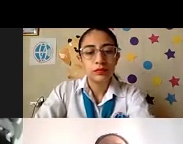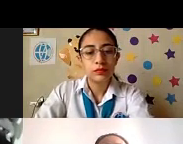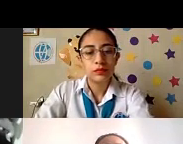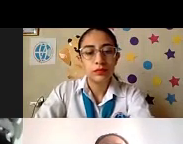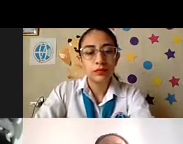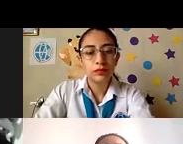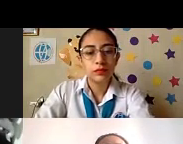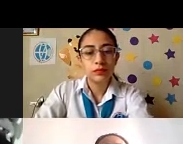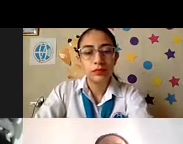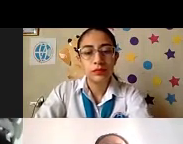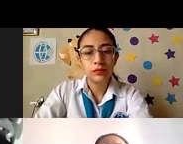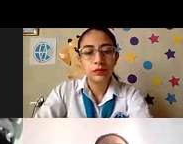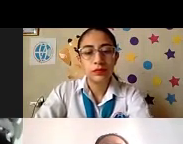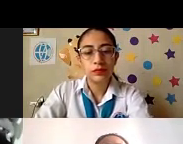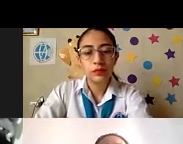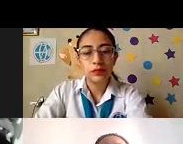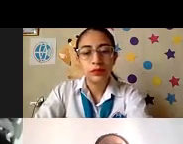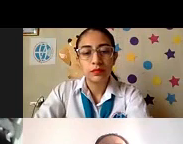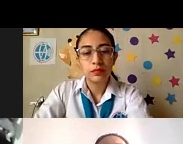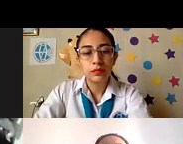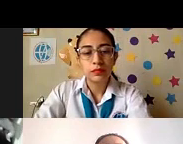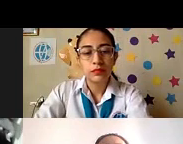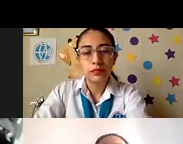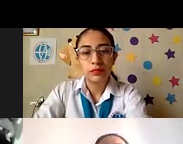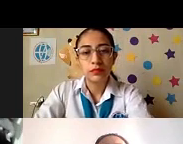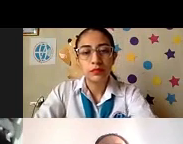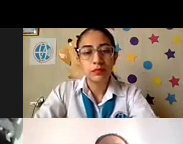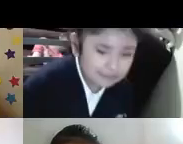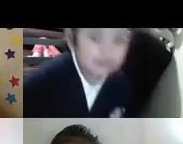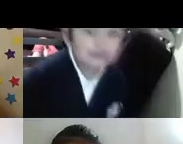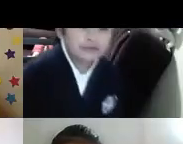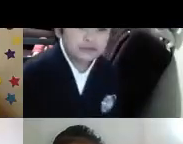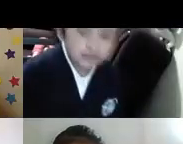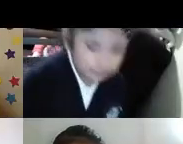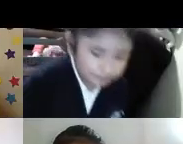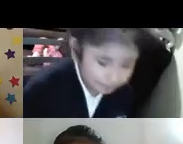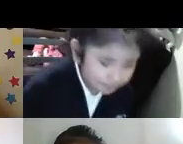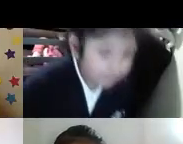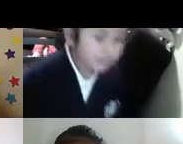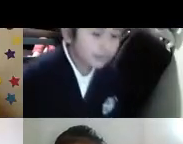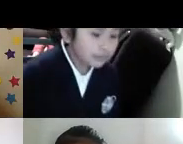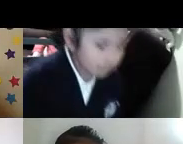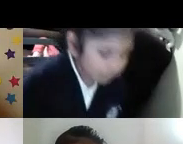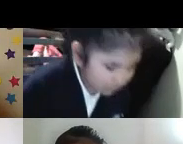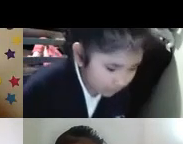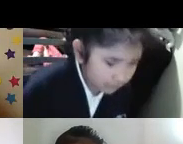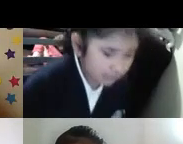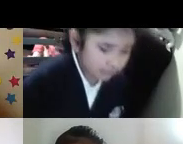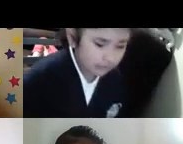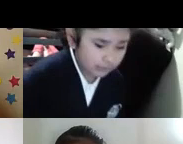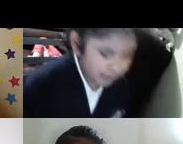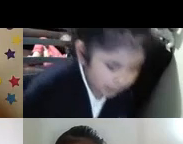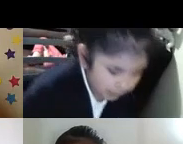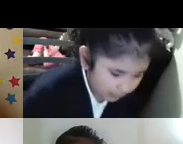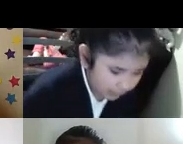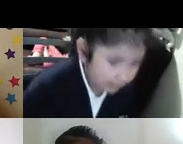eso. ¿Cuáles eran sus metas? Ella estaba pensando, ¿qué quiero alcanzar? ¿Quiero